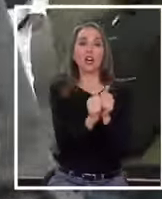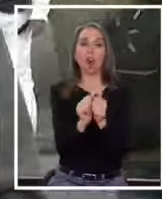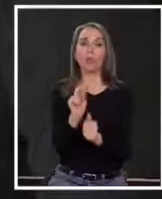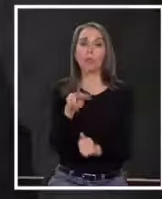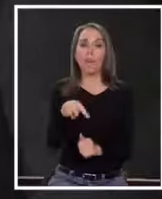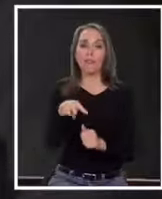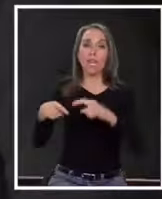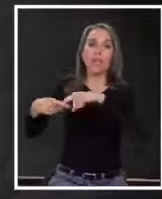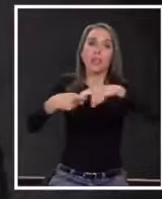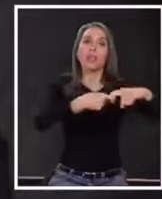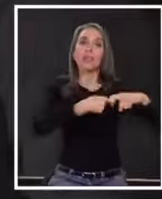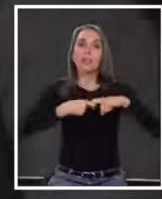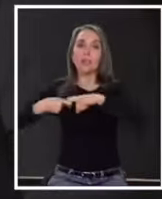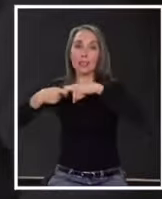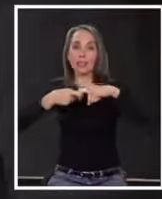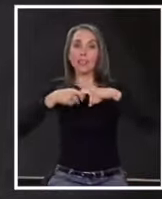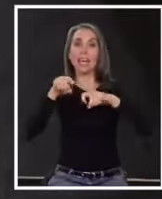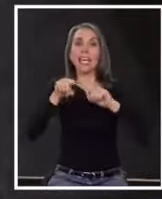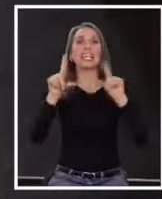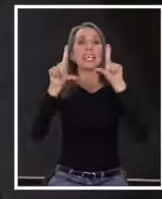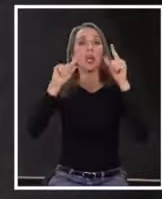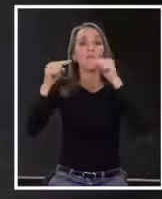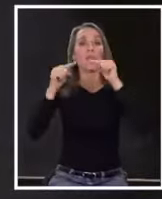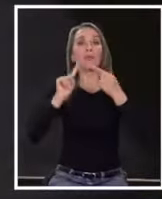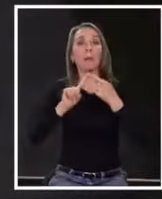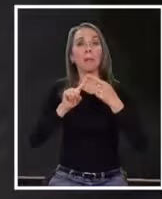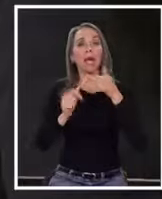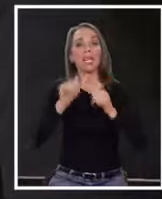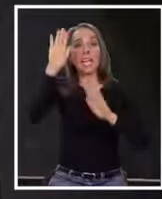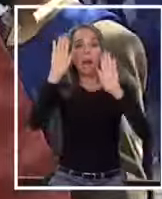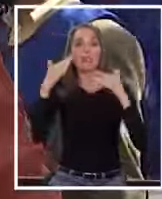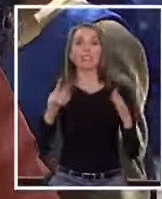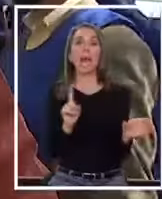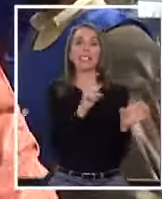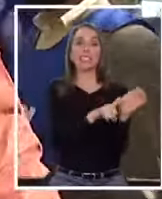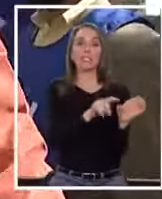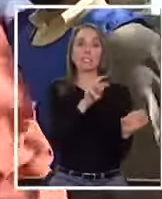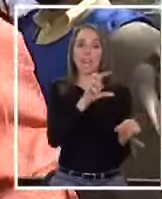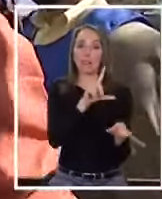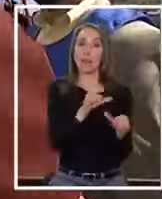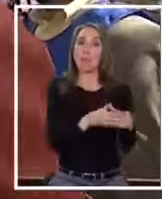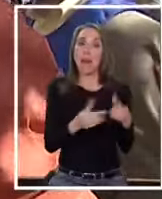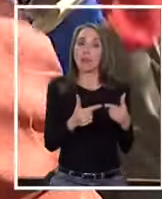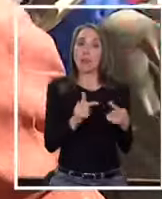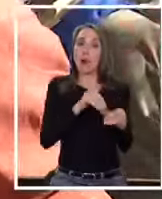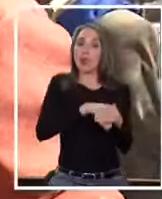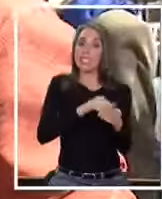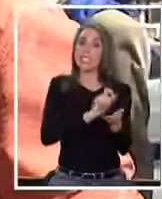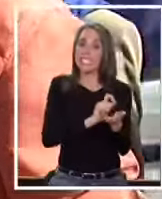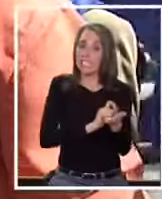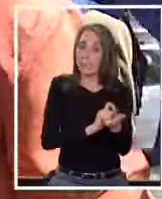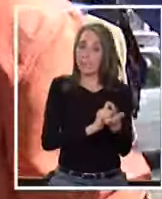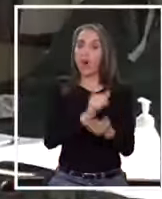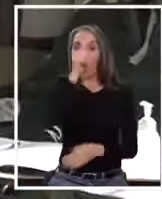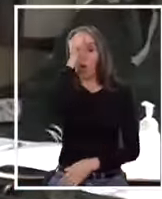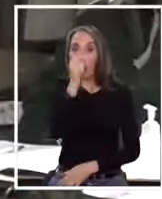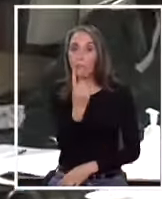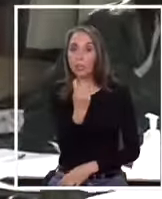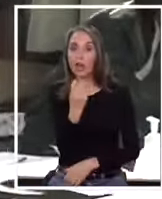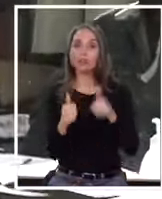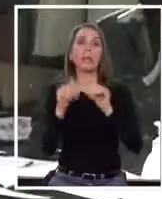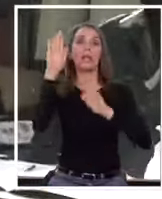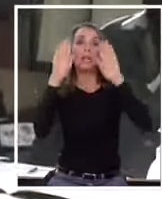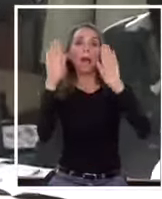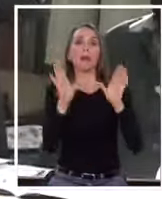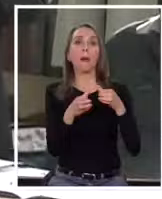Nacional de Chile. Y en ellos van a participar los candidatos inscritos en las primarias legales. El domingo 11 será el turno de los